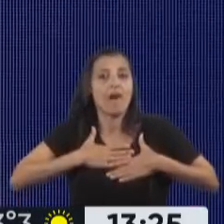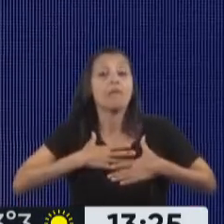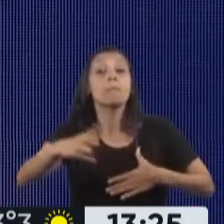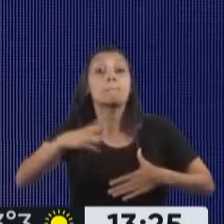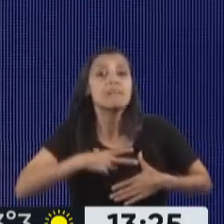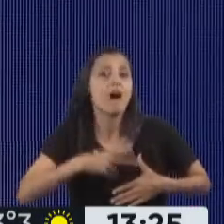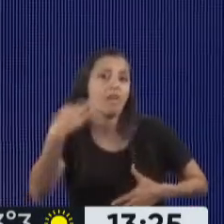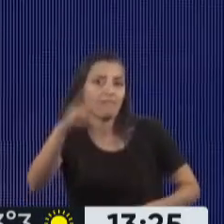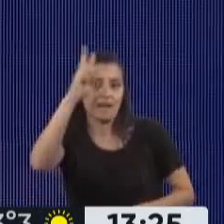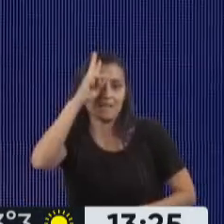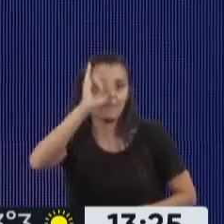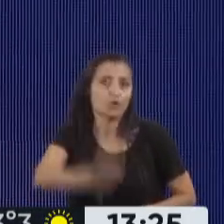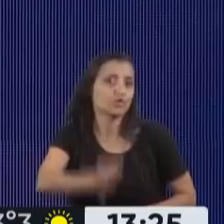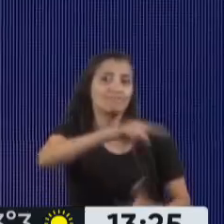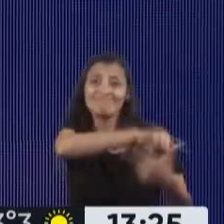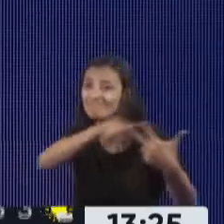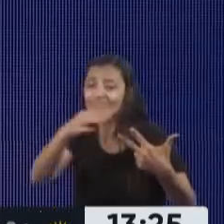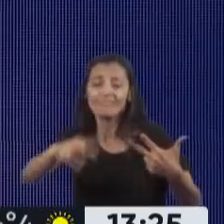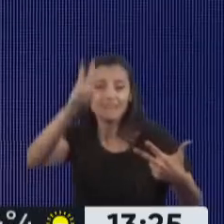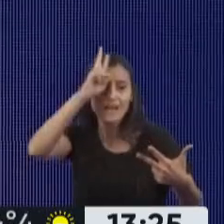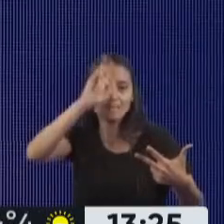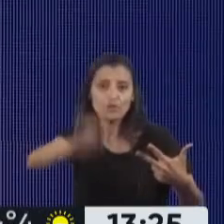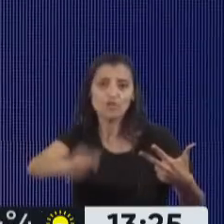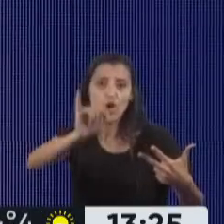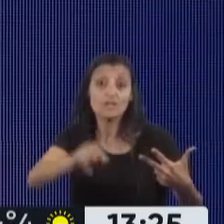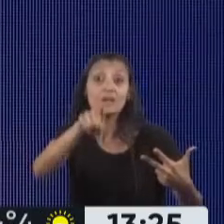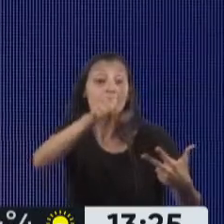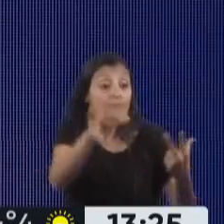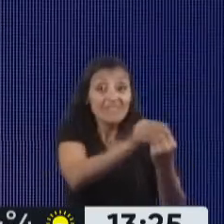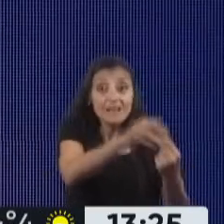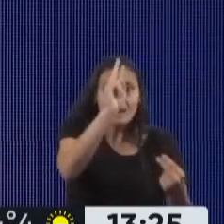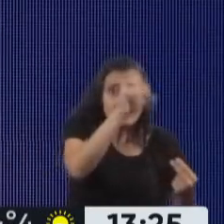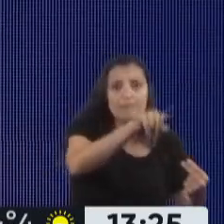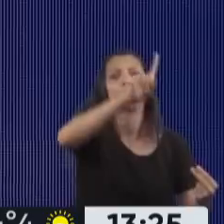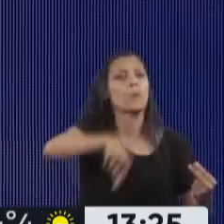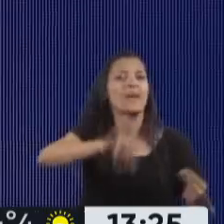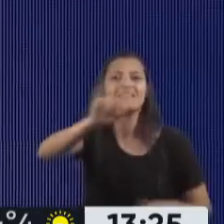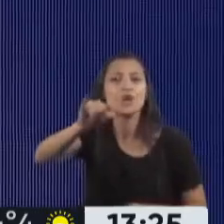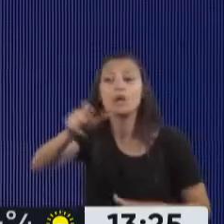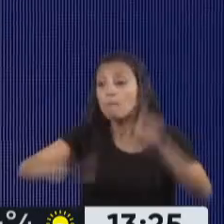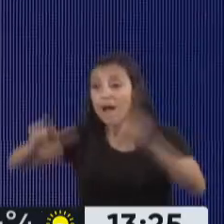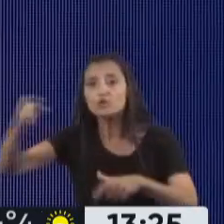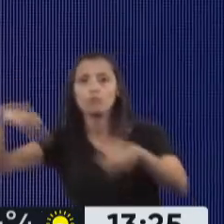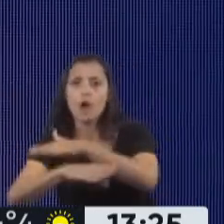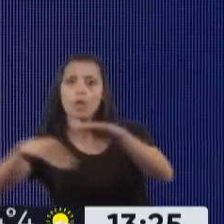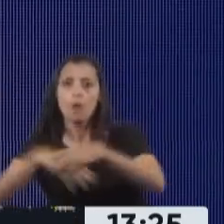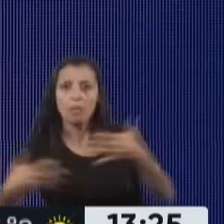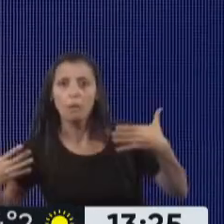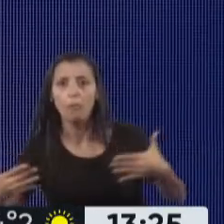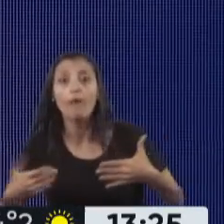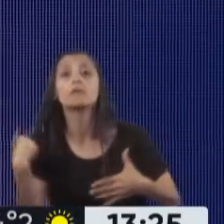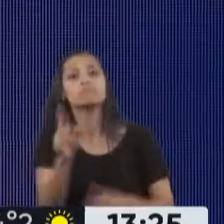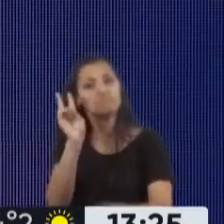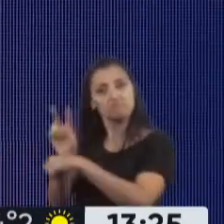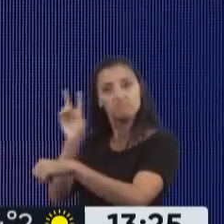va a respetar a rajatabla, porque eso lo que va a permitir es que los ahorristas puedan ahorrar y van a ser